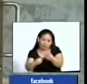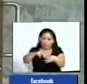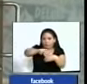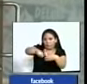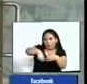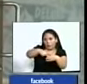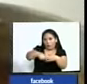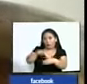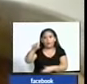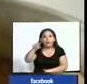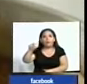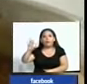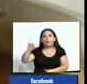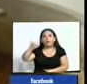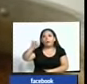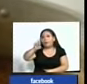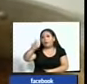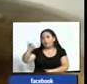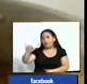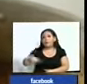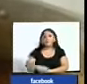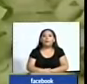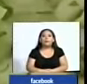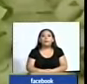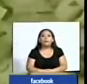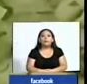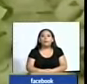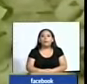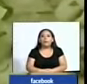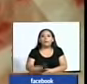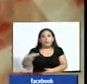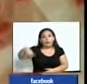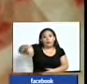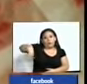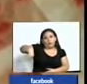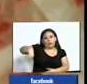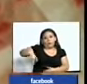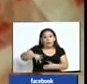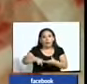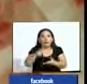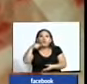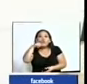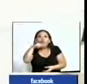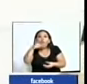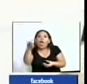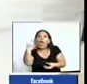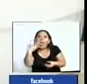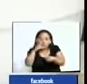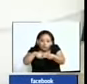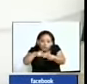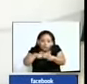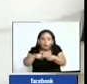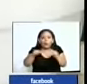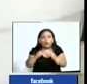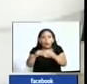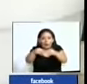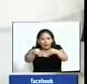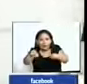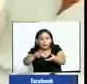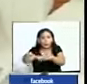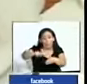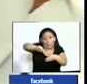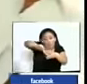creación fue la birria. Se acompaña con cebollita, rábano picado y, por supuesto, chile y